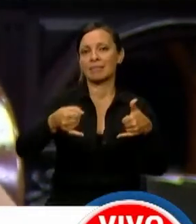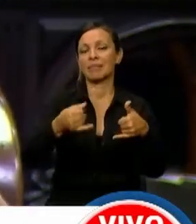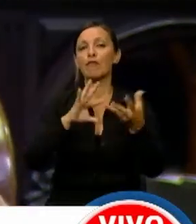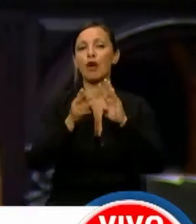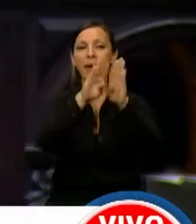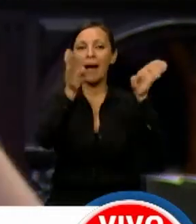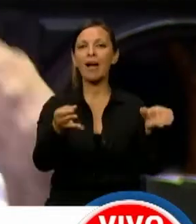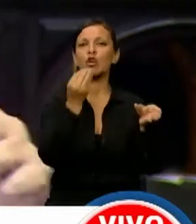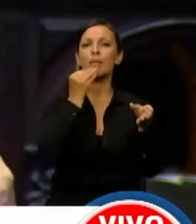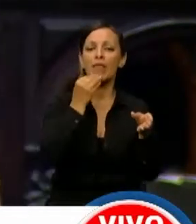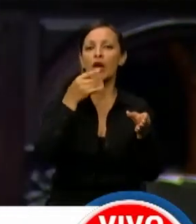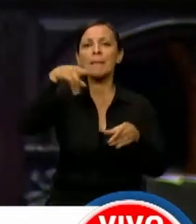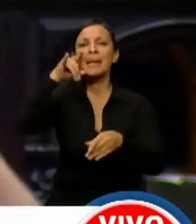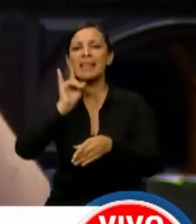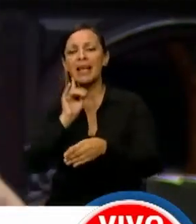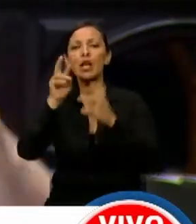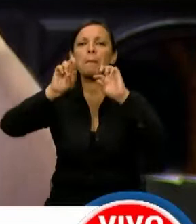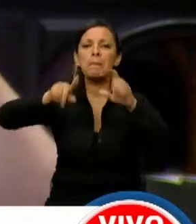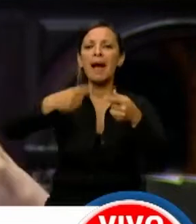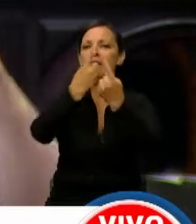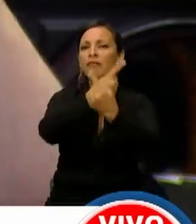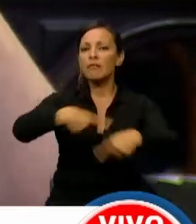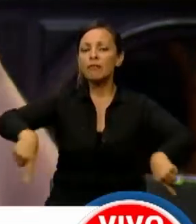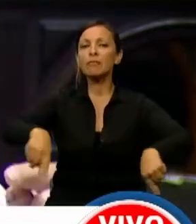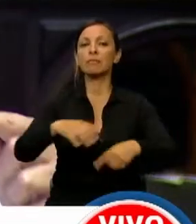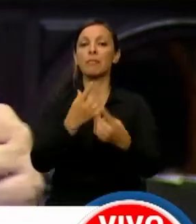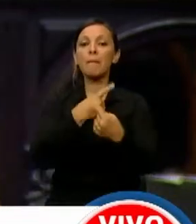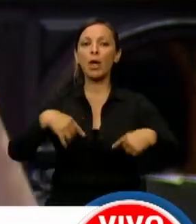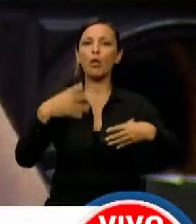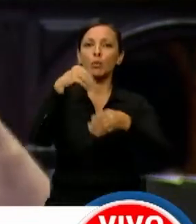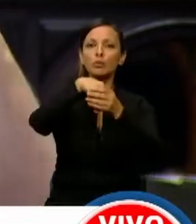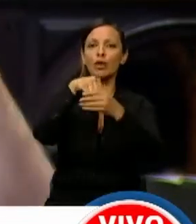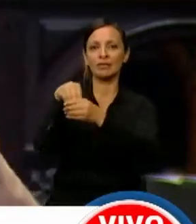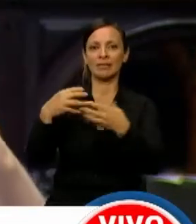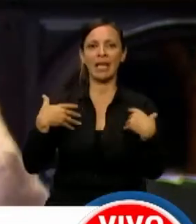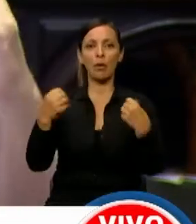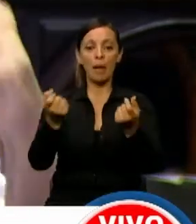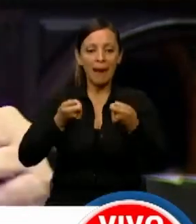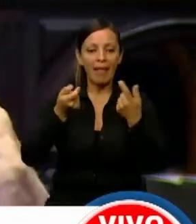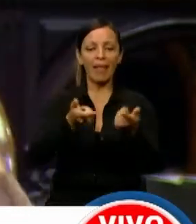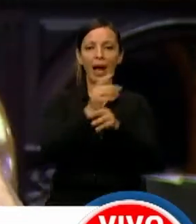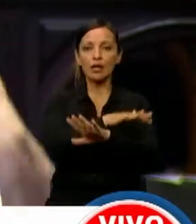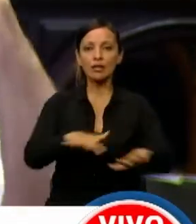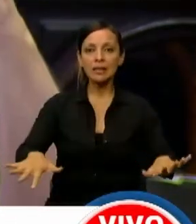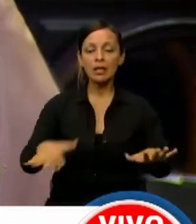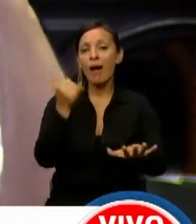comedores, nuestros merenderos, todos los planes estarán con productos saludables para que esos niños, los que